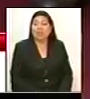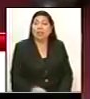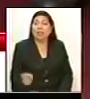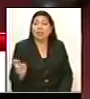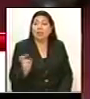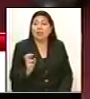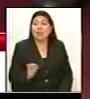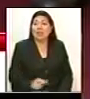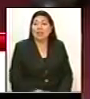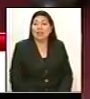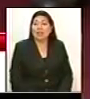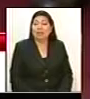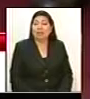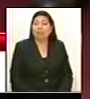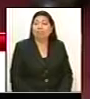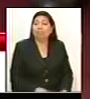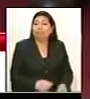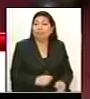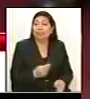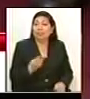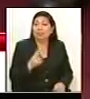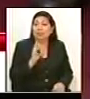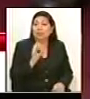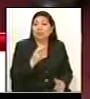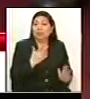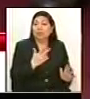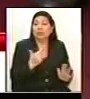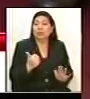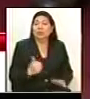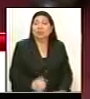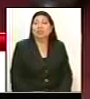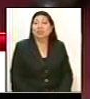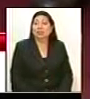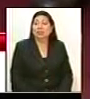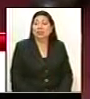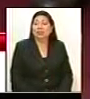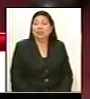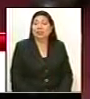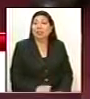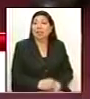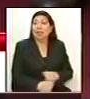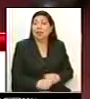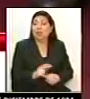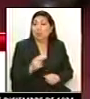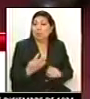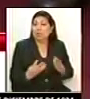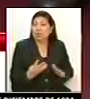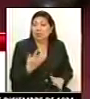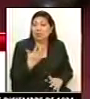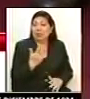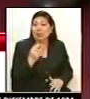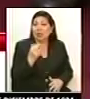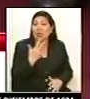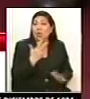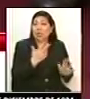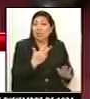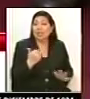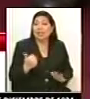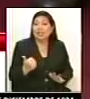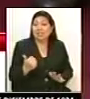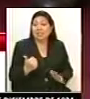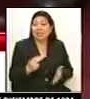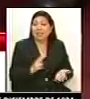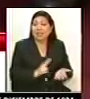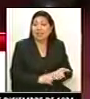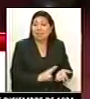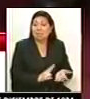792.884.819 dólares. Tasa efectiva, 3.86. Tasa efectiva en el año 2014, 3.86. De